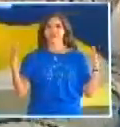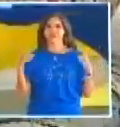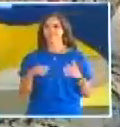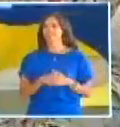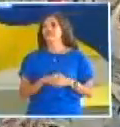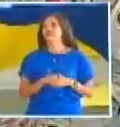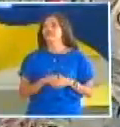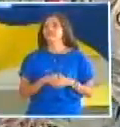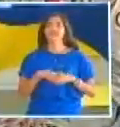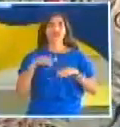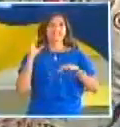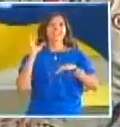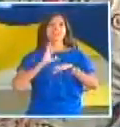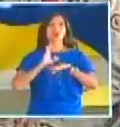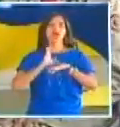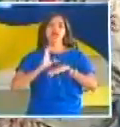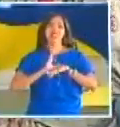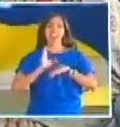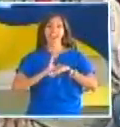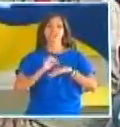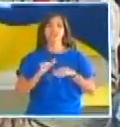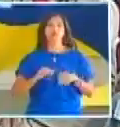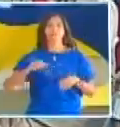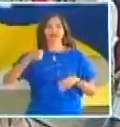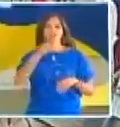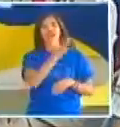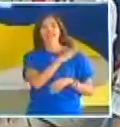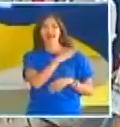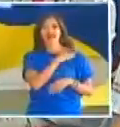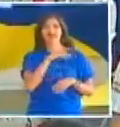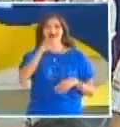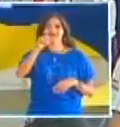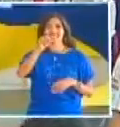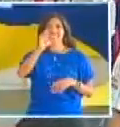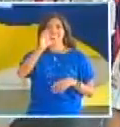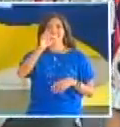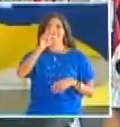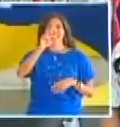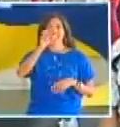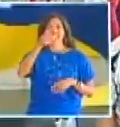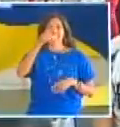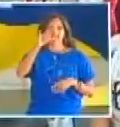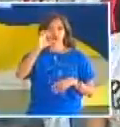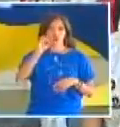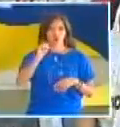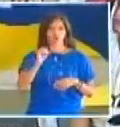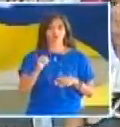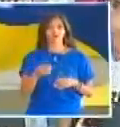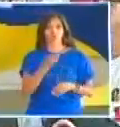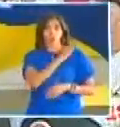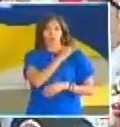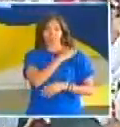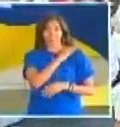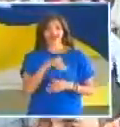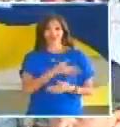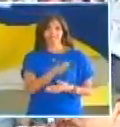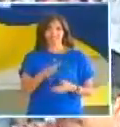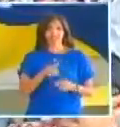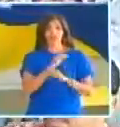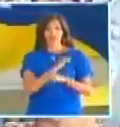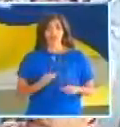Ciudadano Mayor General Sergio Rivero Marcano, comandante general de la Guardia Nacional Bolivariana.